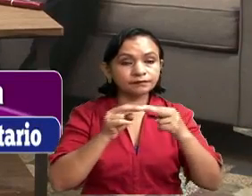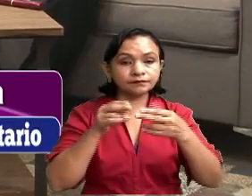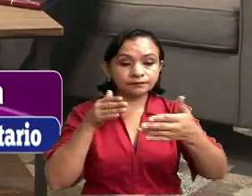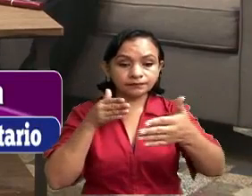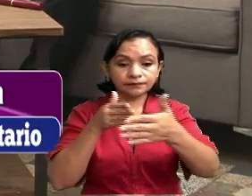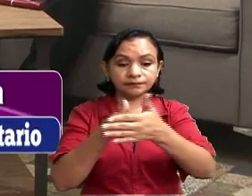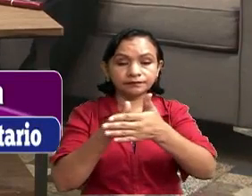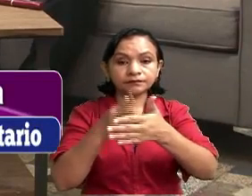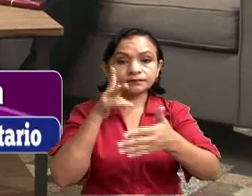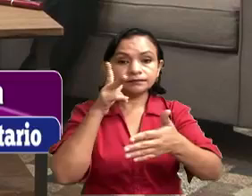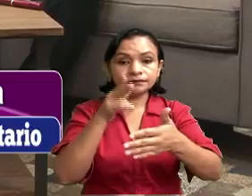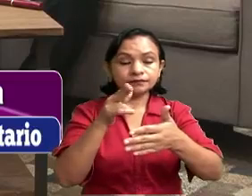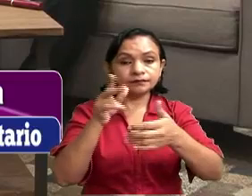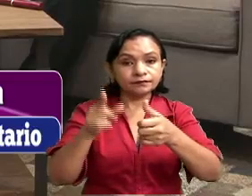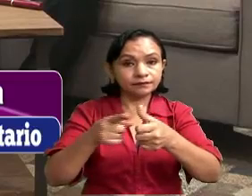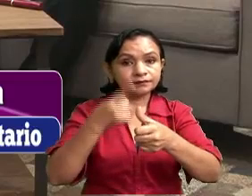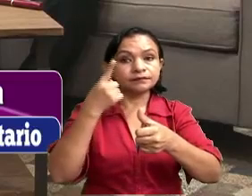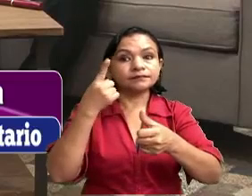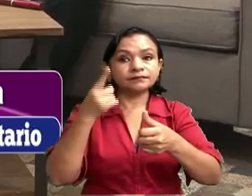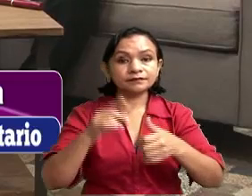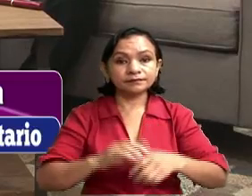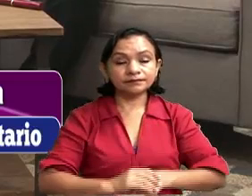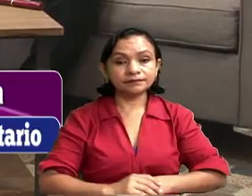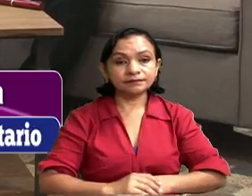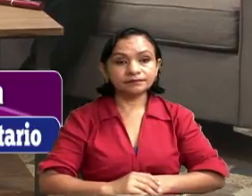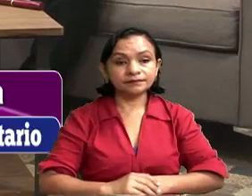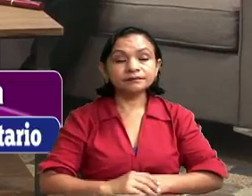hacer nuestra primera pausa porque la verdad es que,